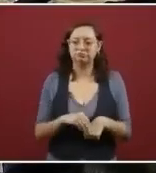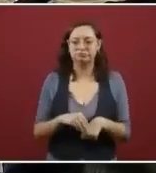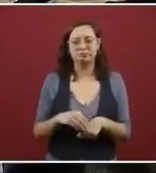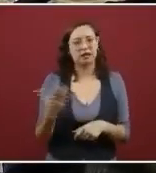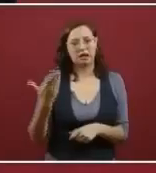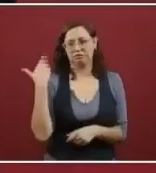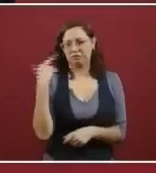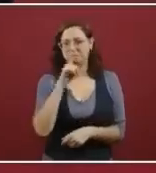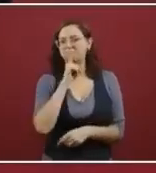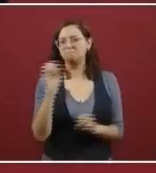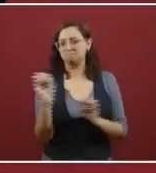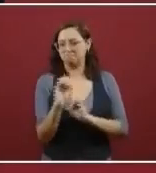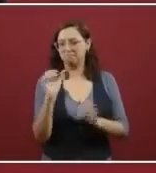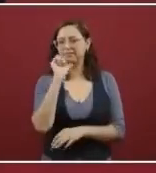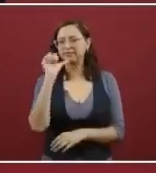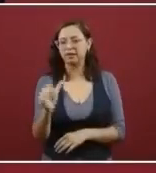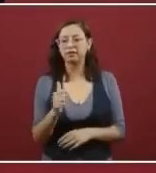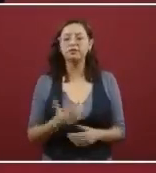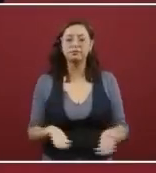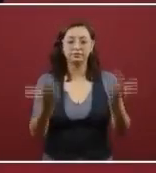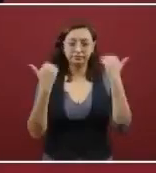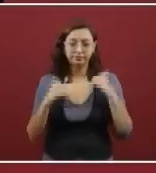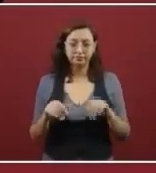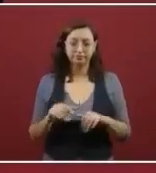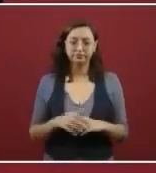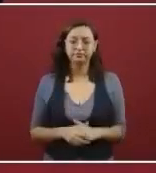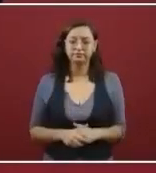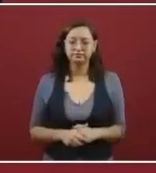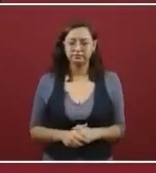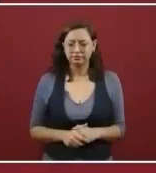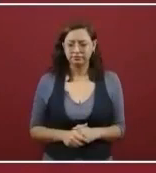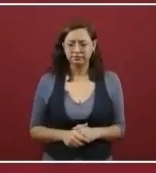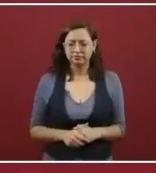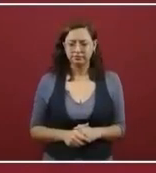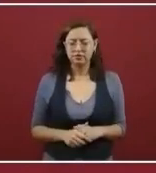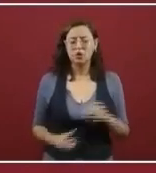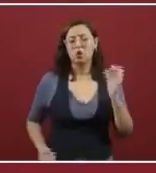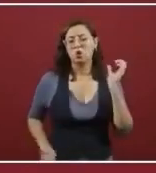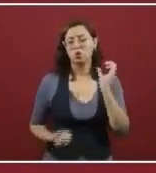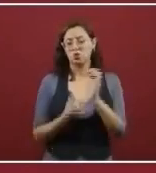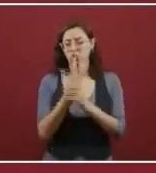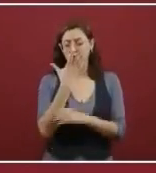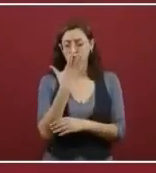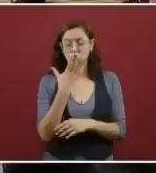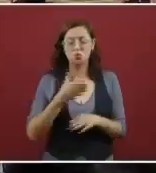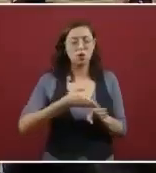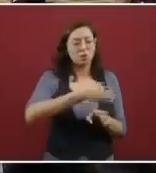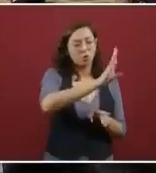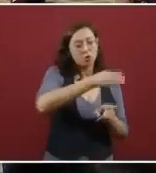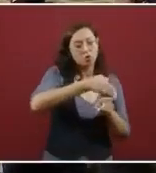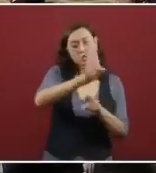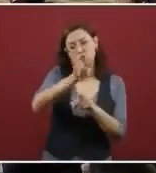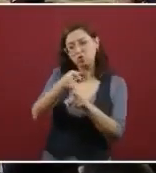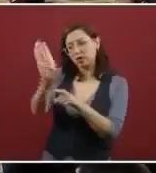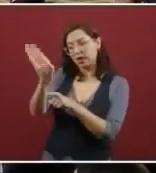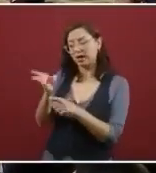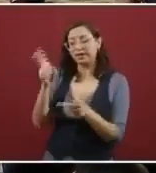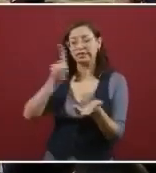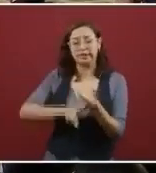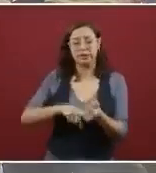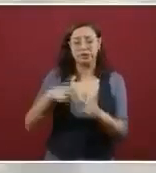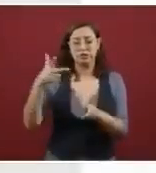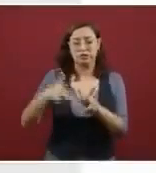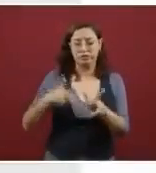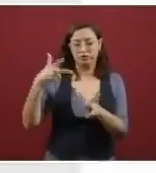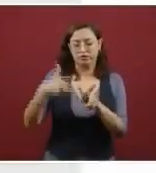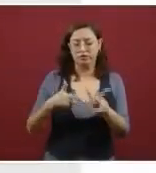tenía. La que sigue, por favor. Estas son las rutas nuevas de ferrocarril que se